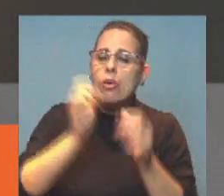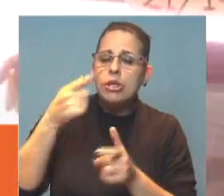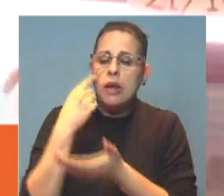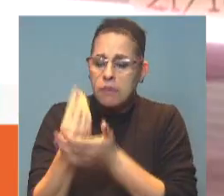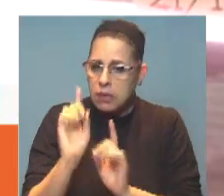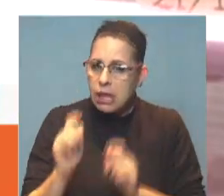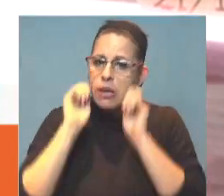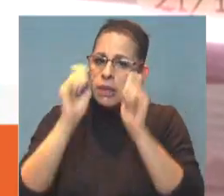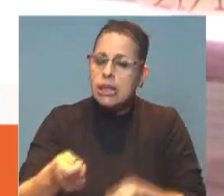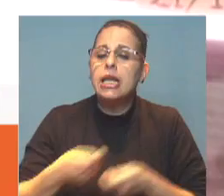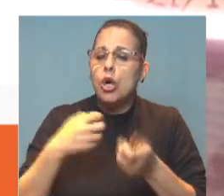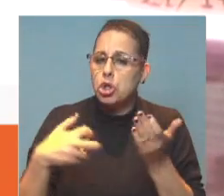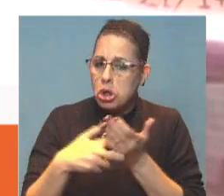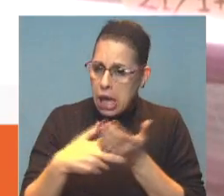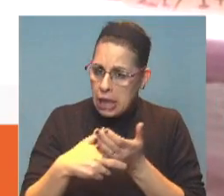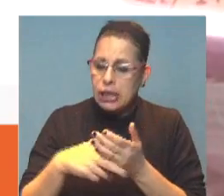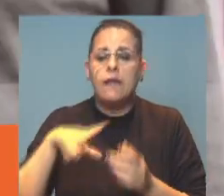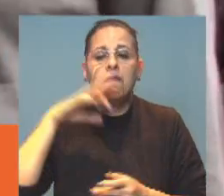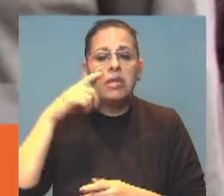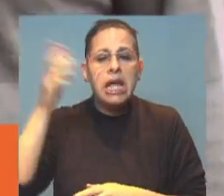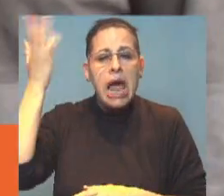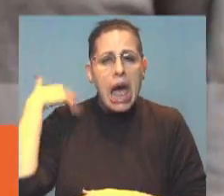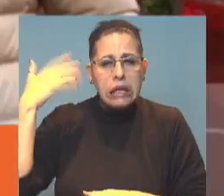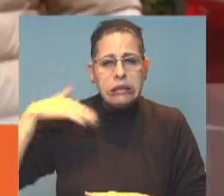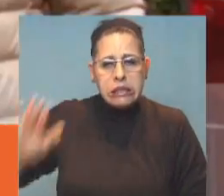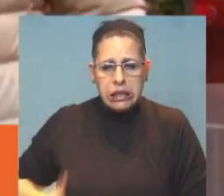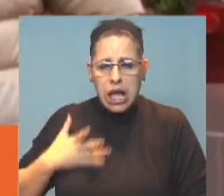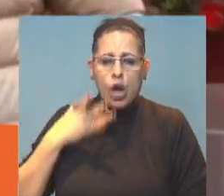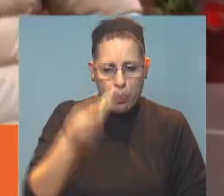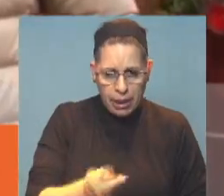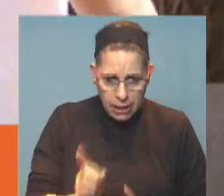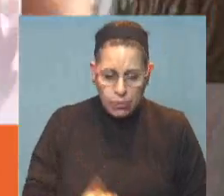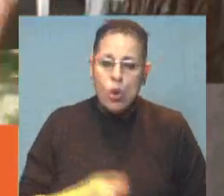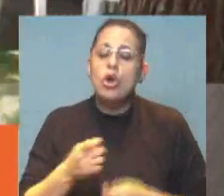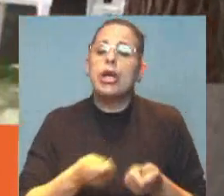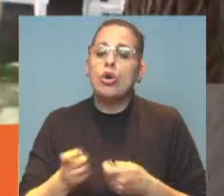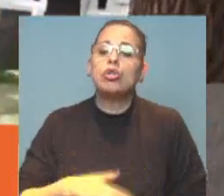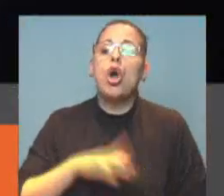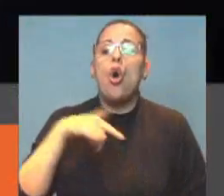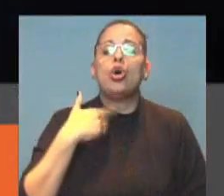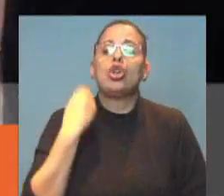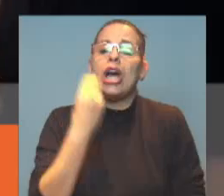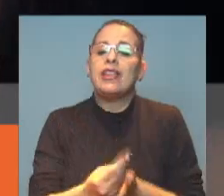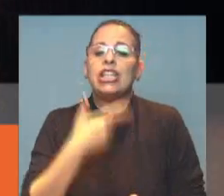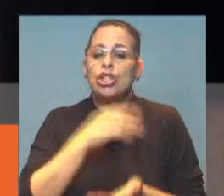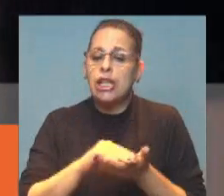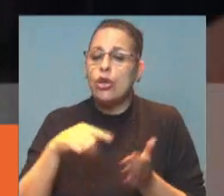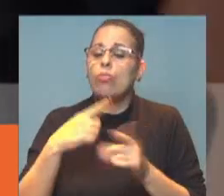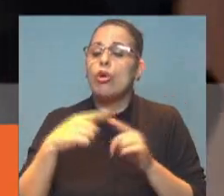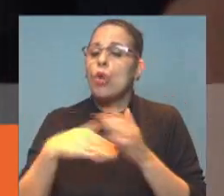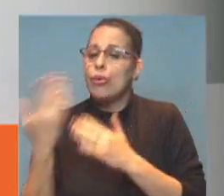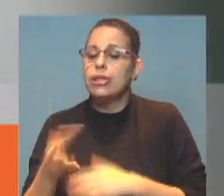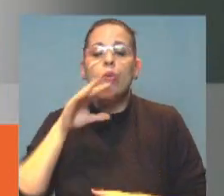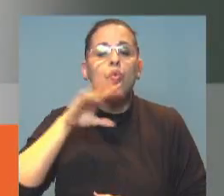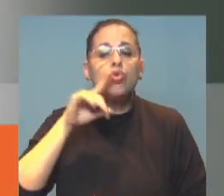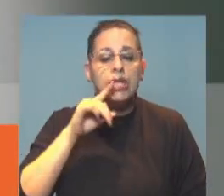una carnicería donde Vidal iba a comprar en su niñez. El candidato a senador por la provincia de Buenos Aires, Esteban